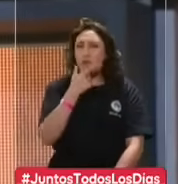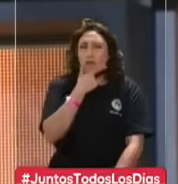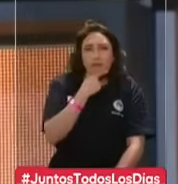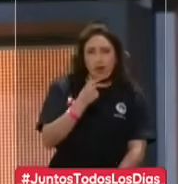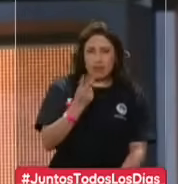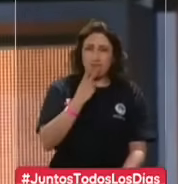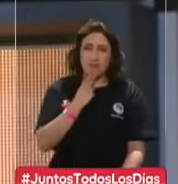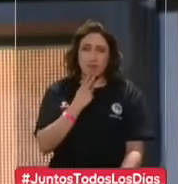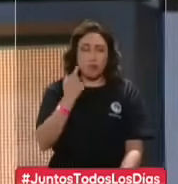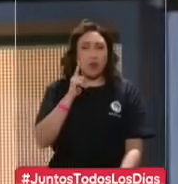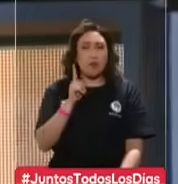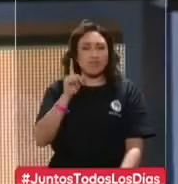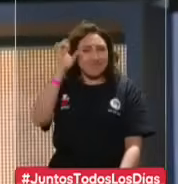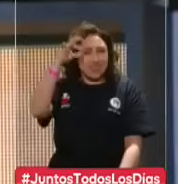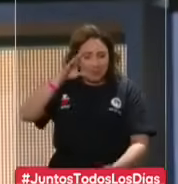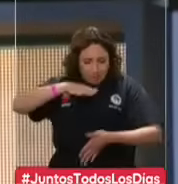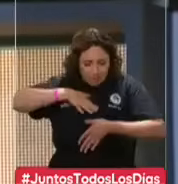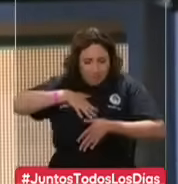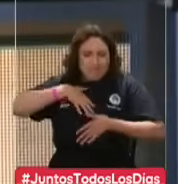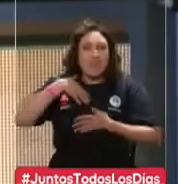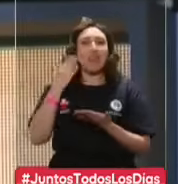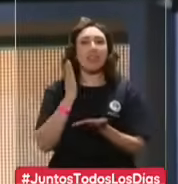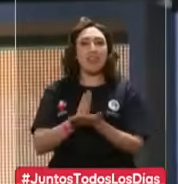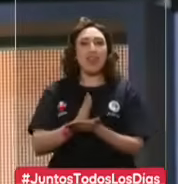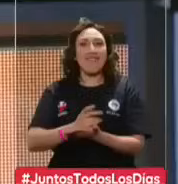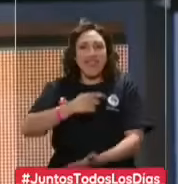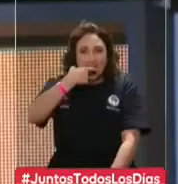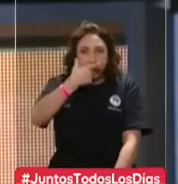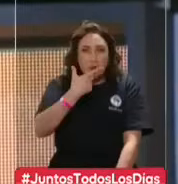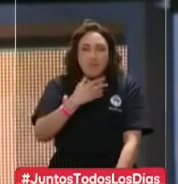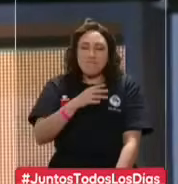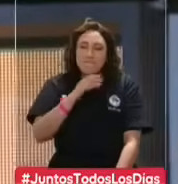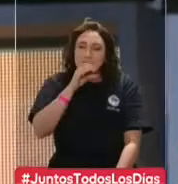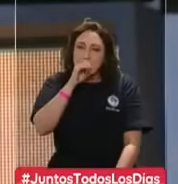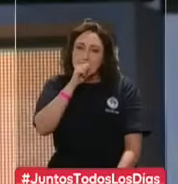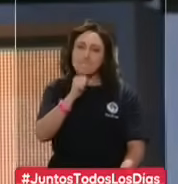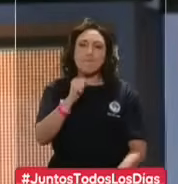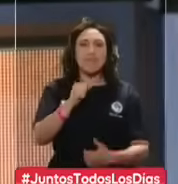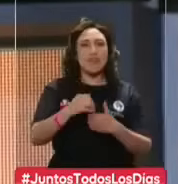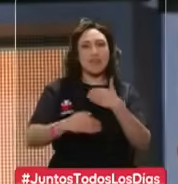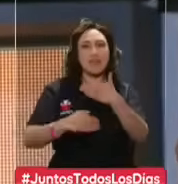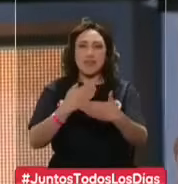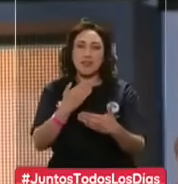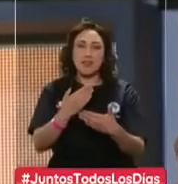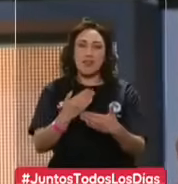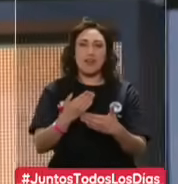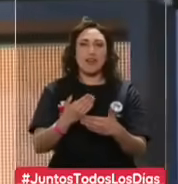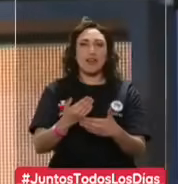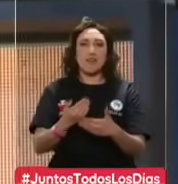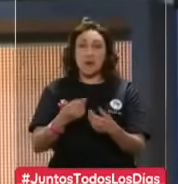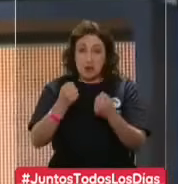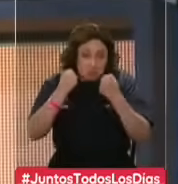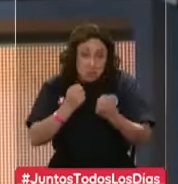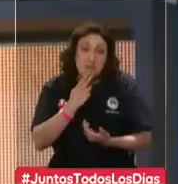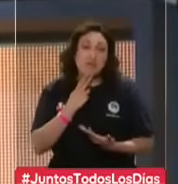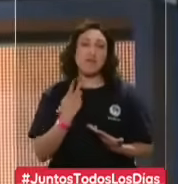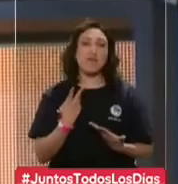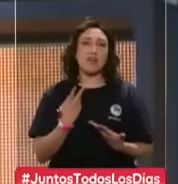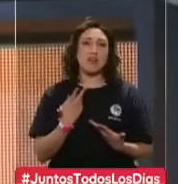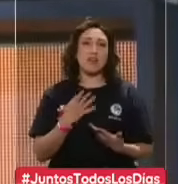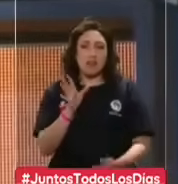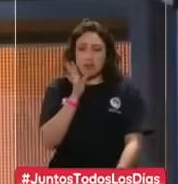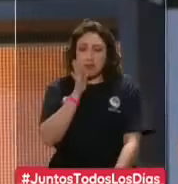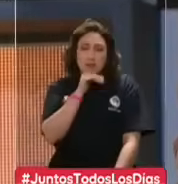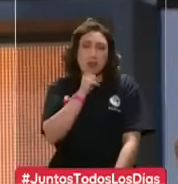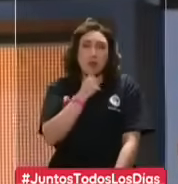que tenemos que tener humor para soportar la presión, para vivir. O sea, si no